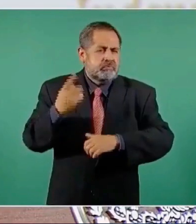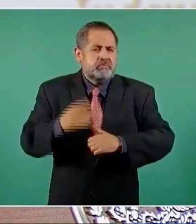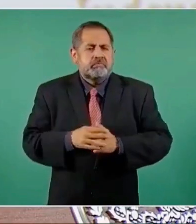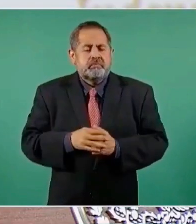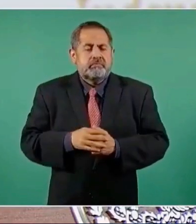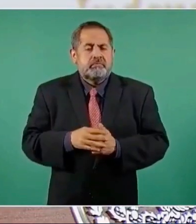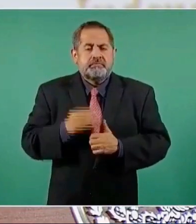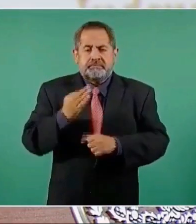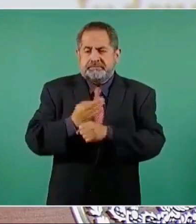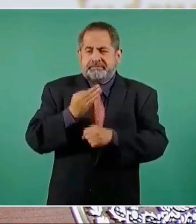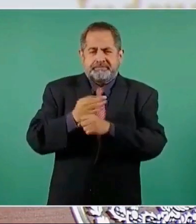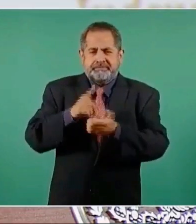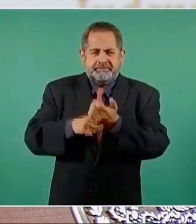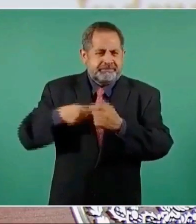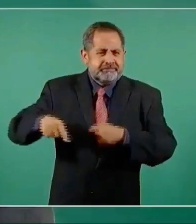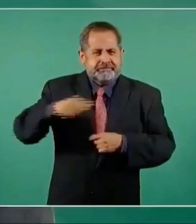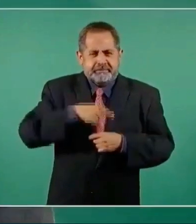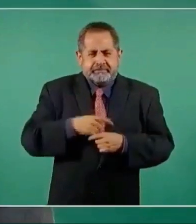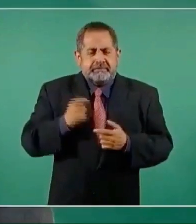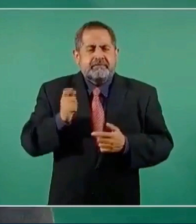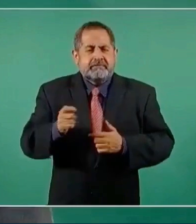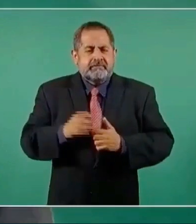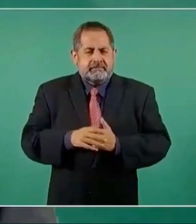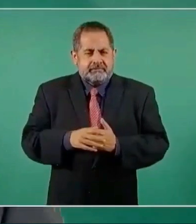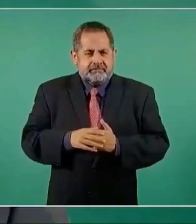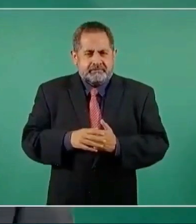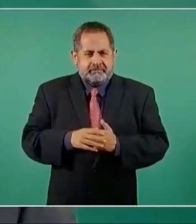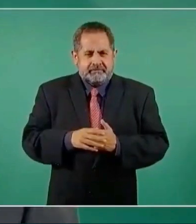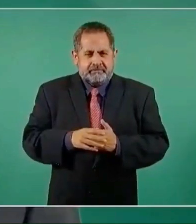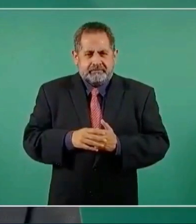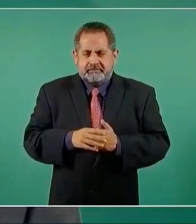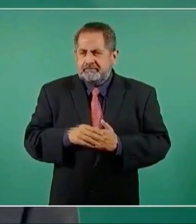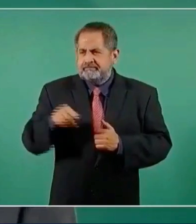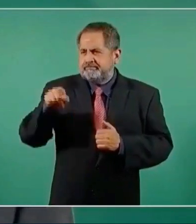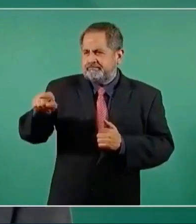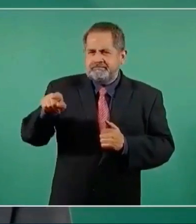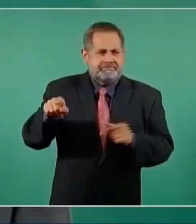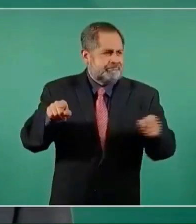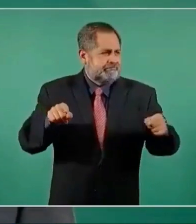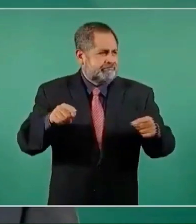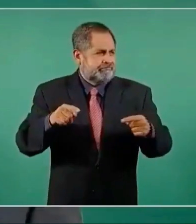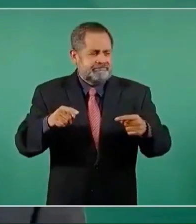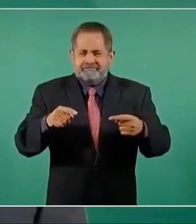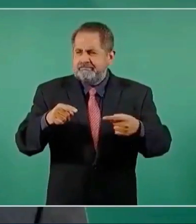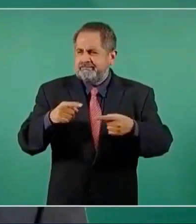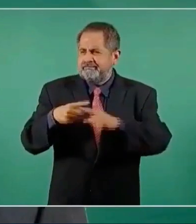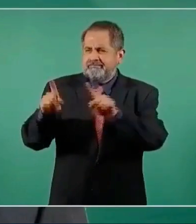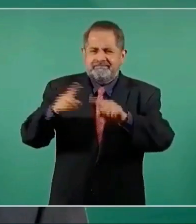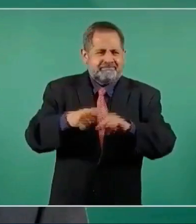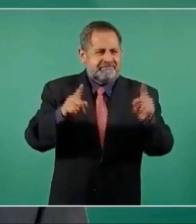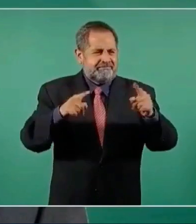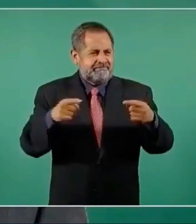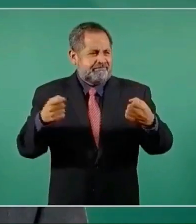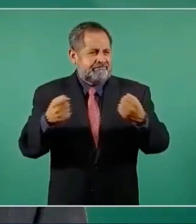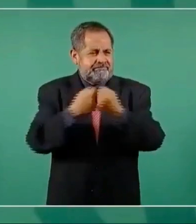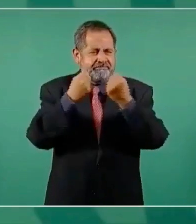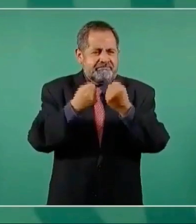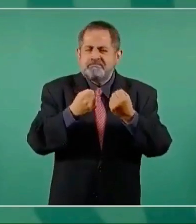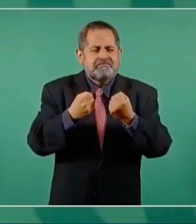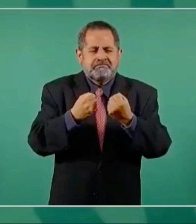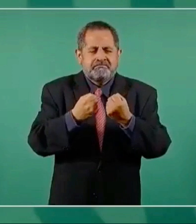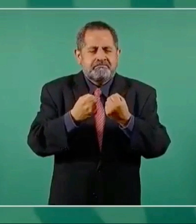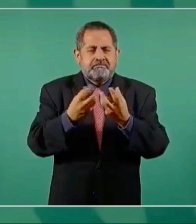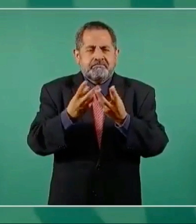porque estamos resolviendo nuestras diferencias por la vía pacífica y por la